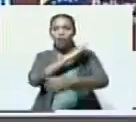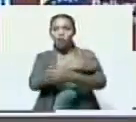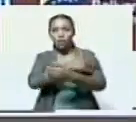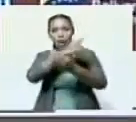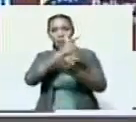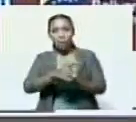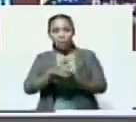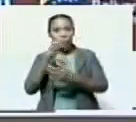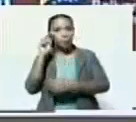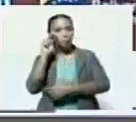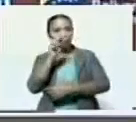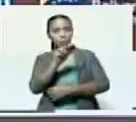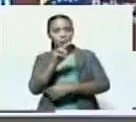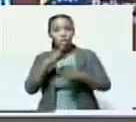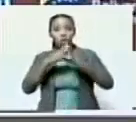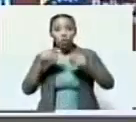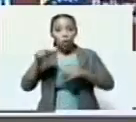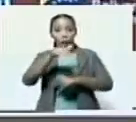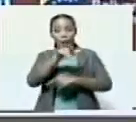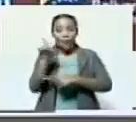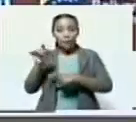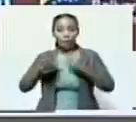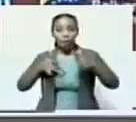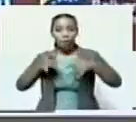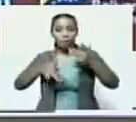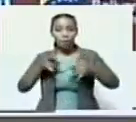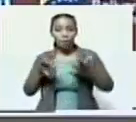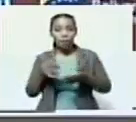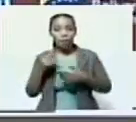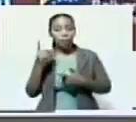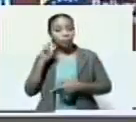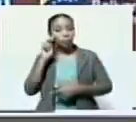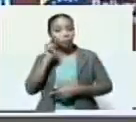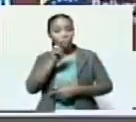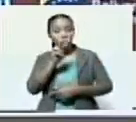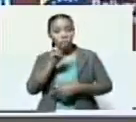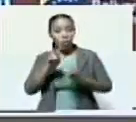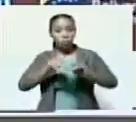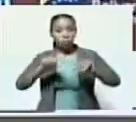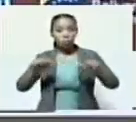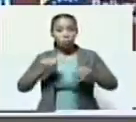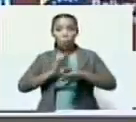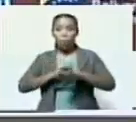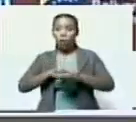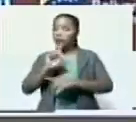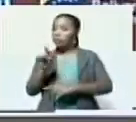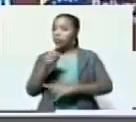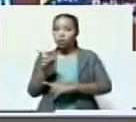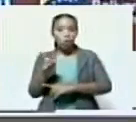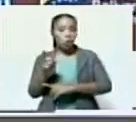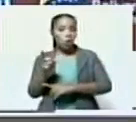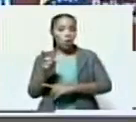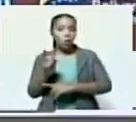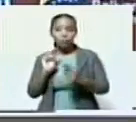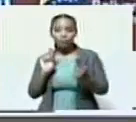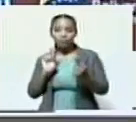a mirar todos estos eventos con un lente geopolítico, porque si no, no le